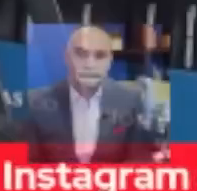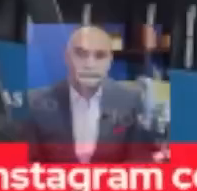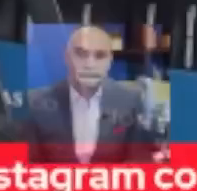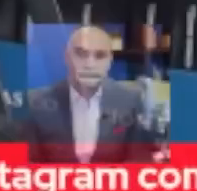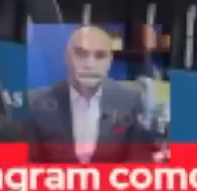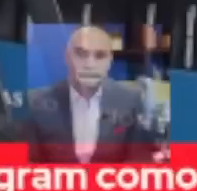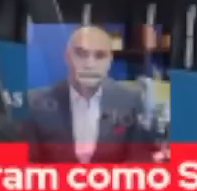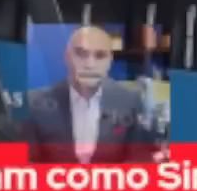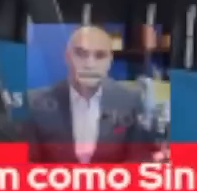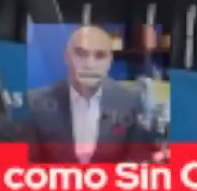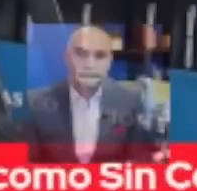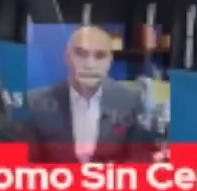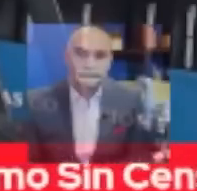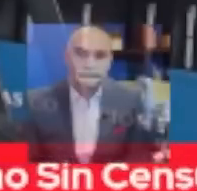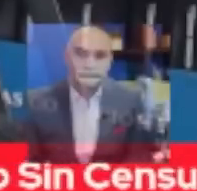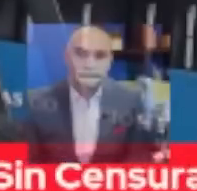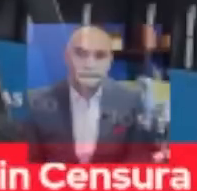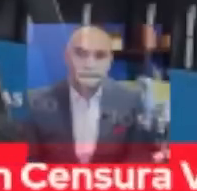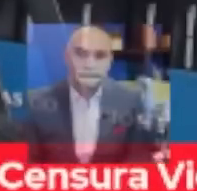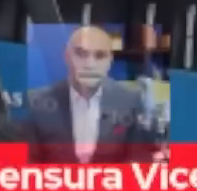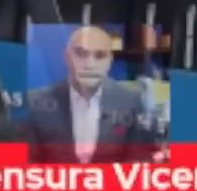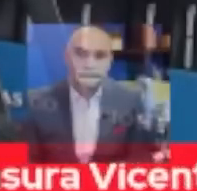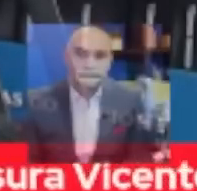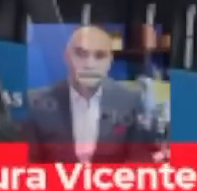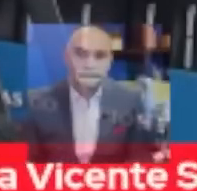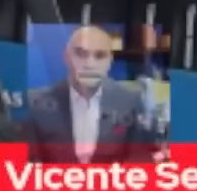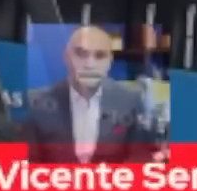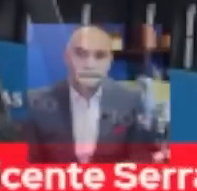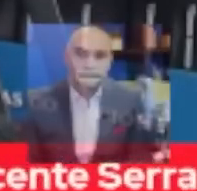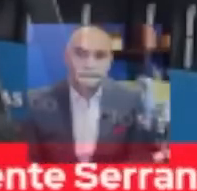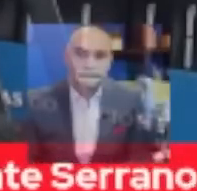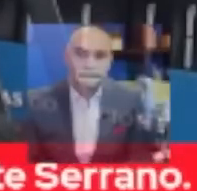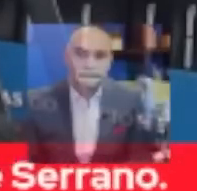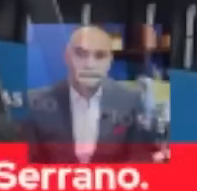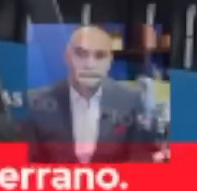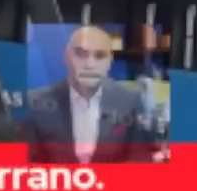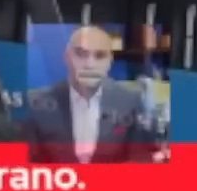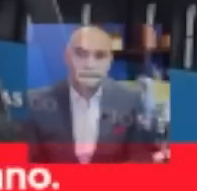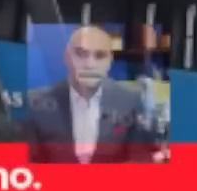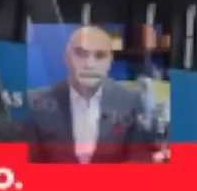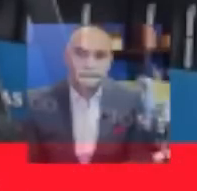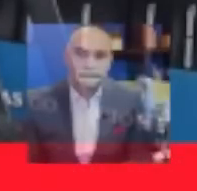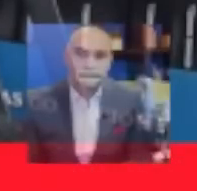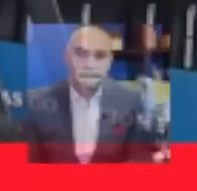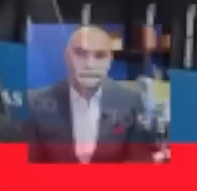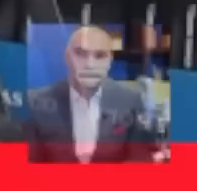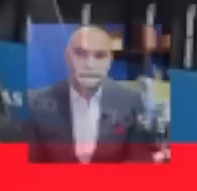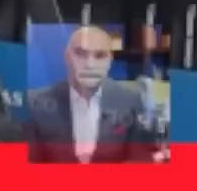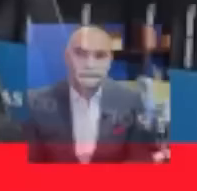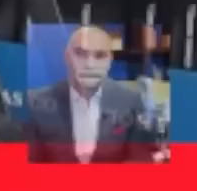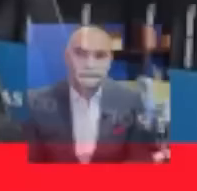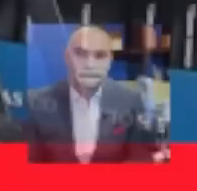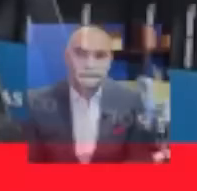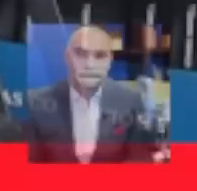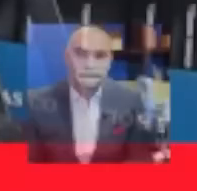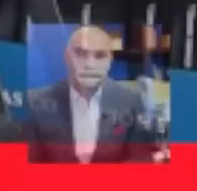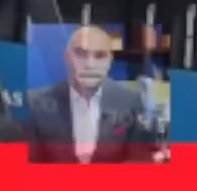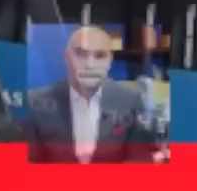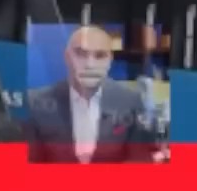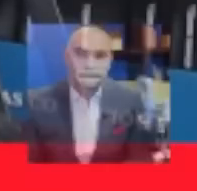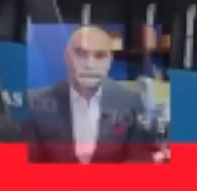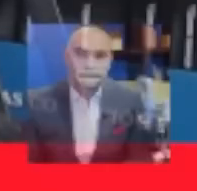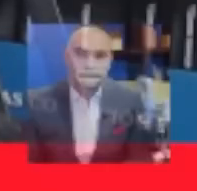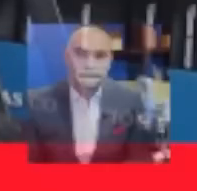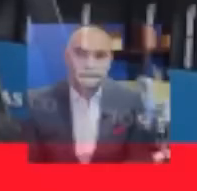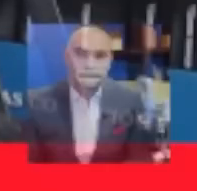usted lo con otros ministros y ministras de la suprema corte de justicia de la nación a mí me parece eso un